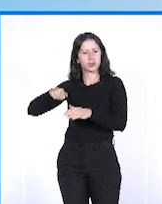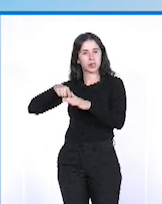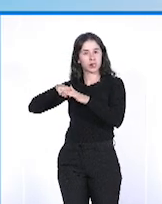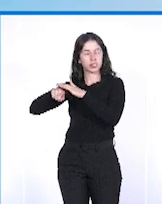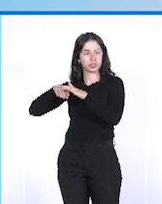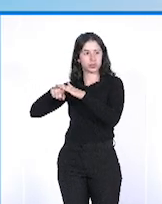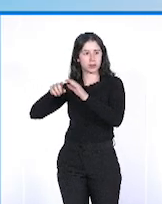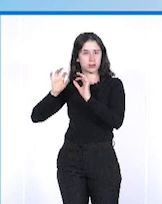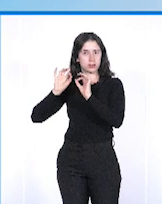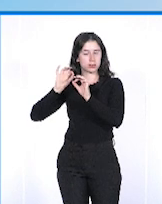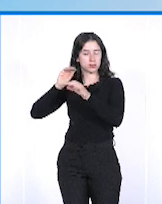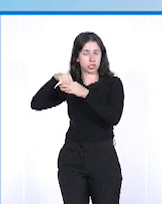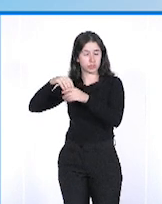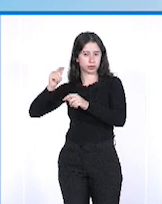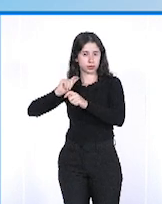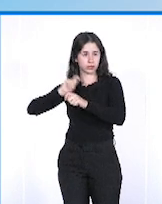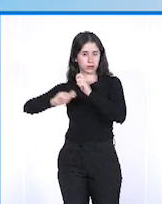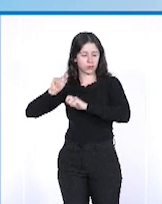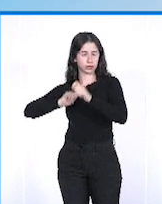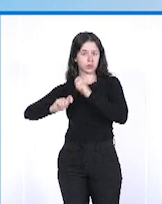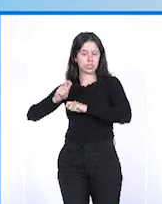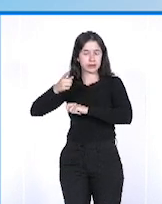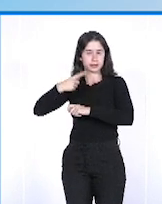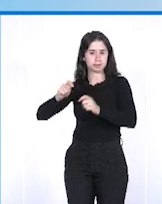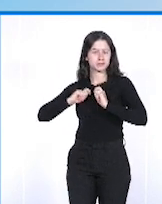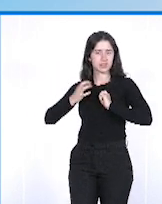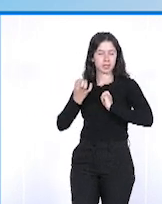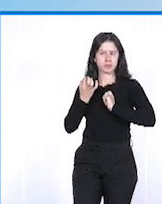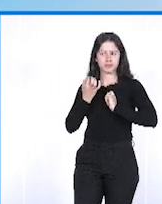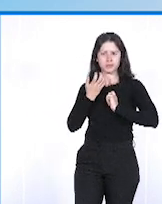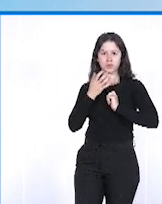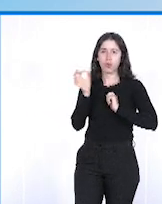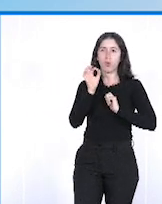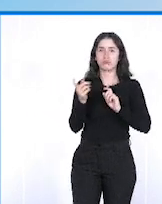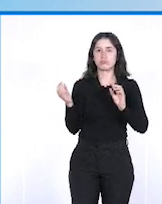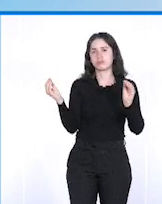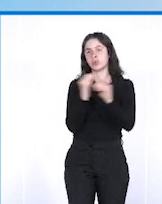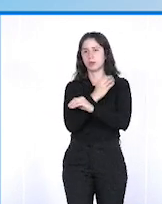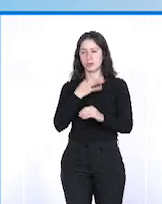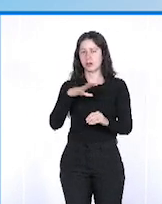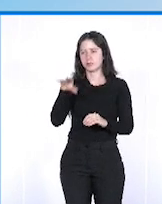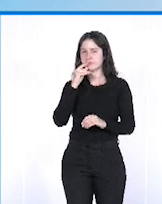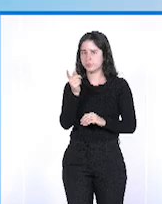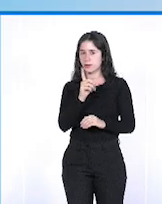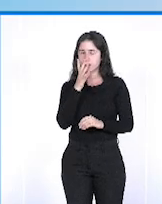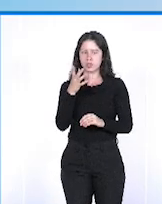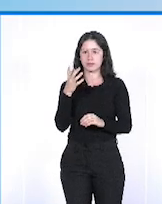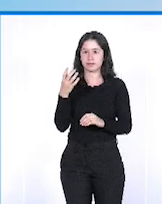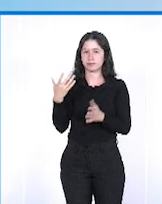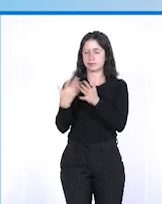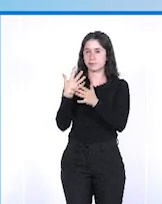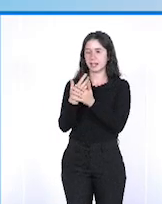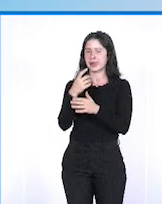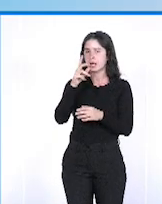asociación nos hacían comprender o al revés no comprendí nada y les preguntábamos y dec Ah es que no es así entonces Bueno